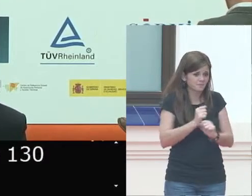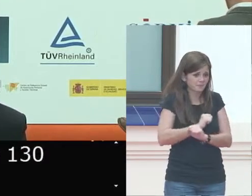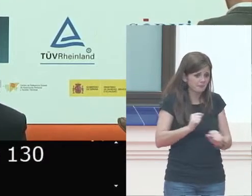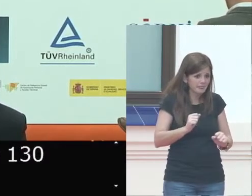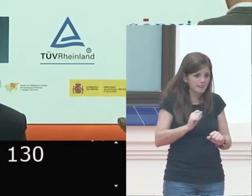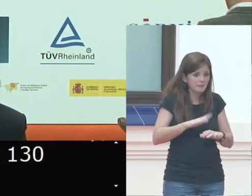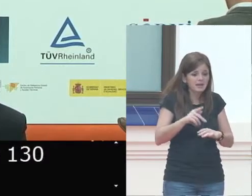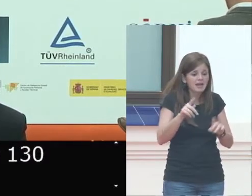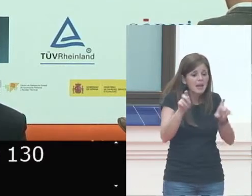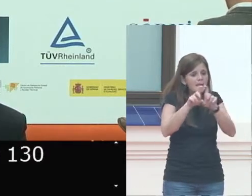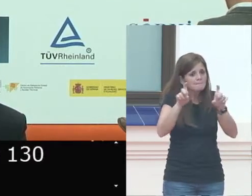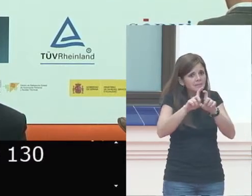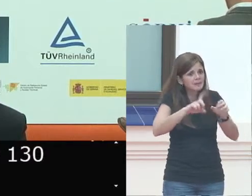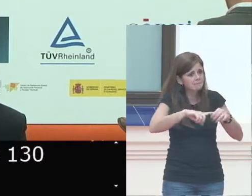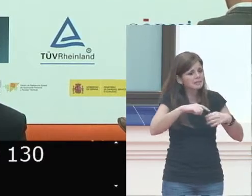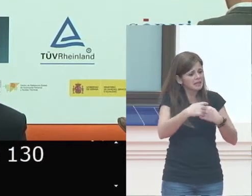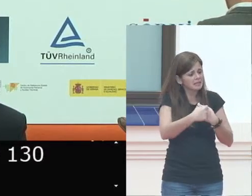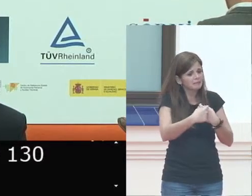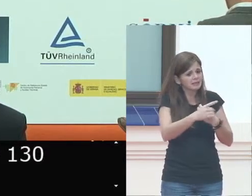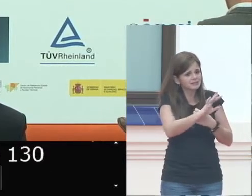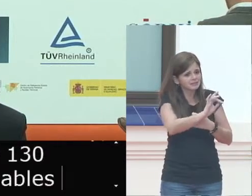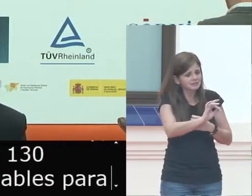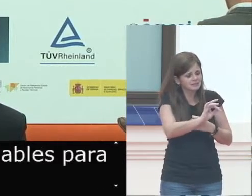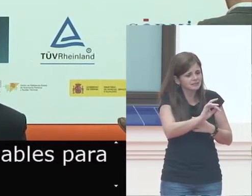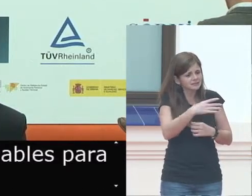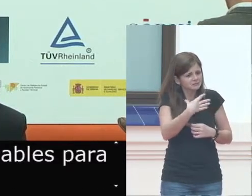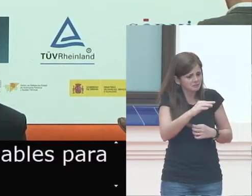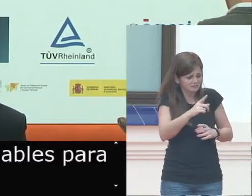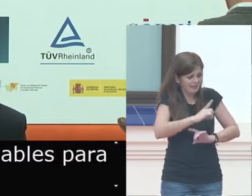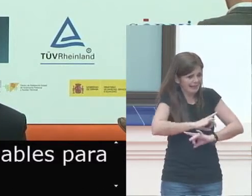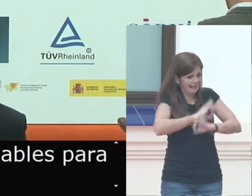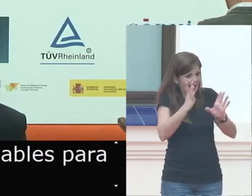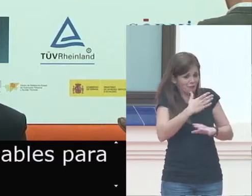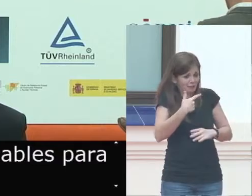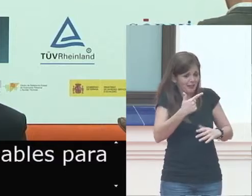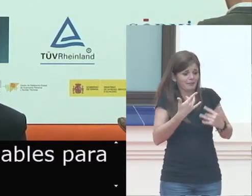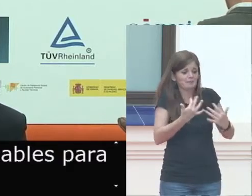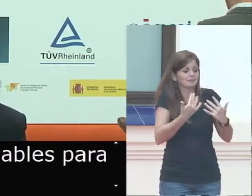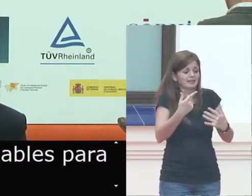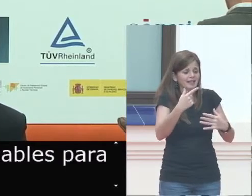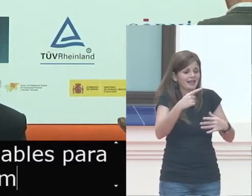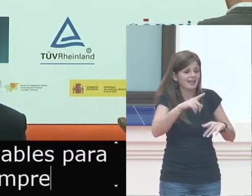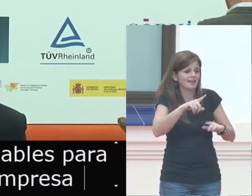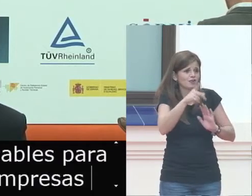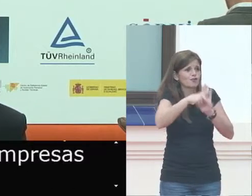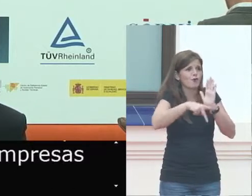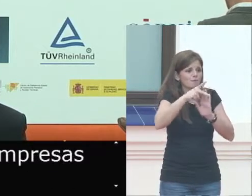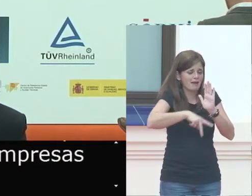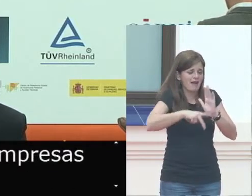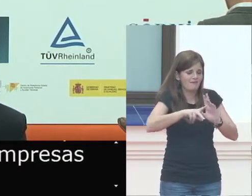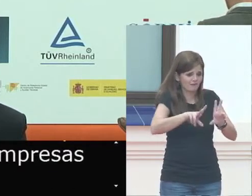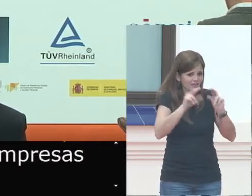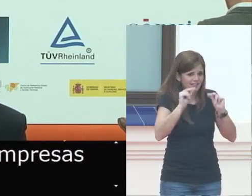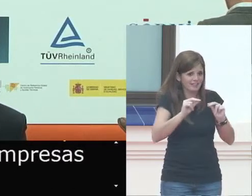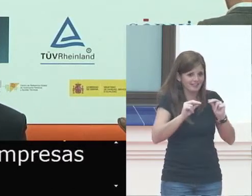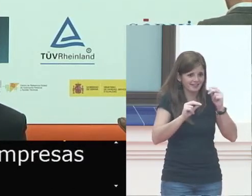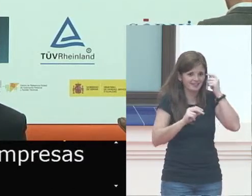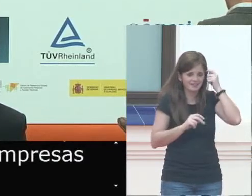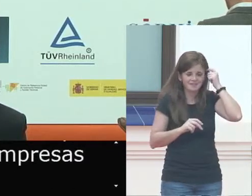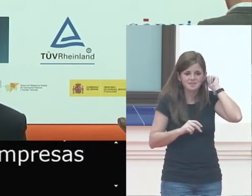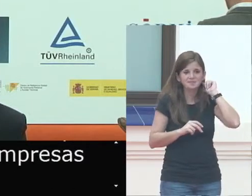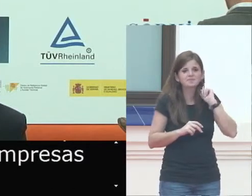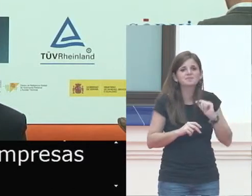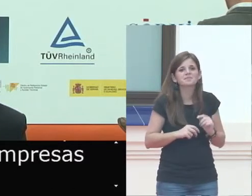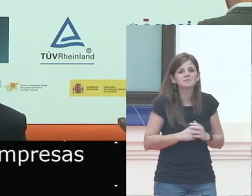las empresas que han participado en la fase de la norma, ¿no? Que esos tenían claro que querían terminar con la norma ajustada, ¿no? Entonces, bueno,